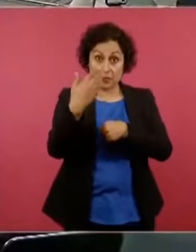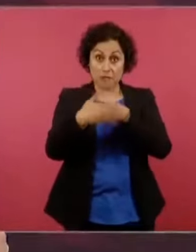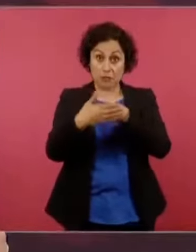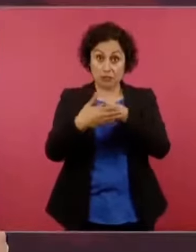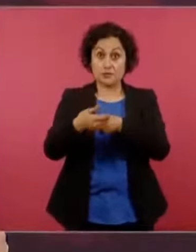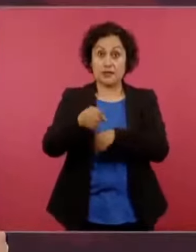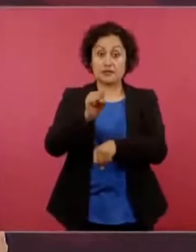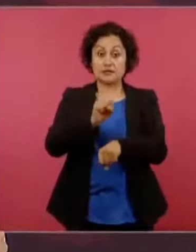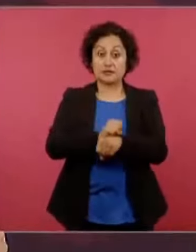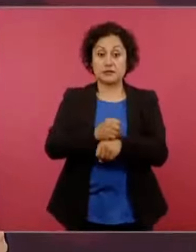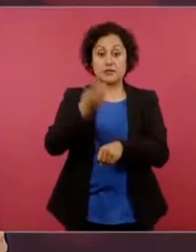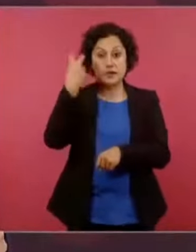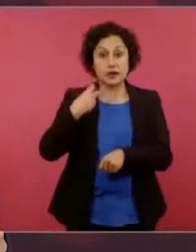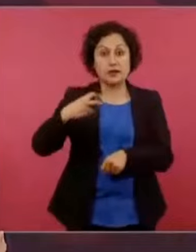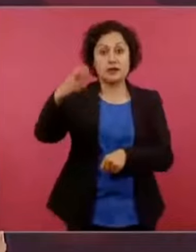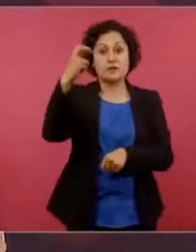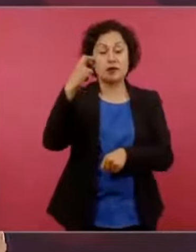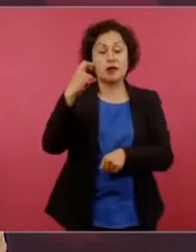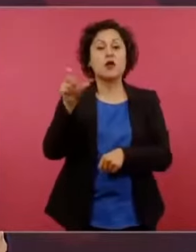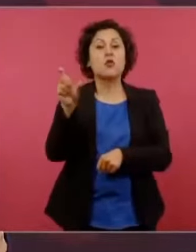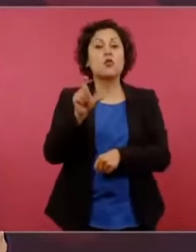va a ser en fin de semana. No me va a ver nadie, pues,